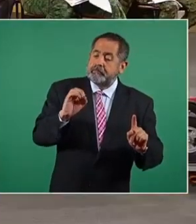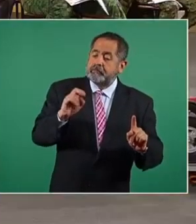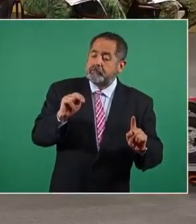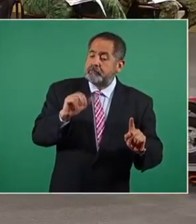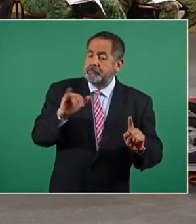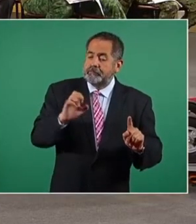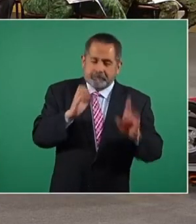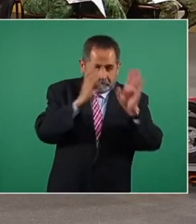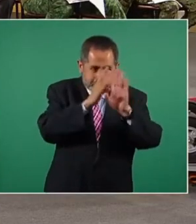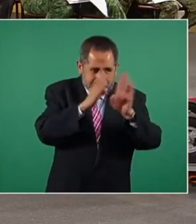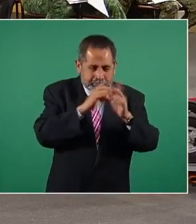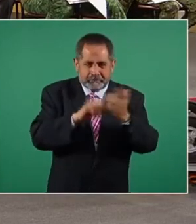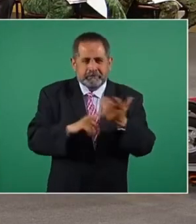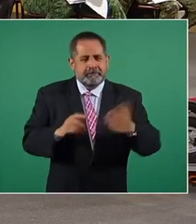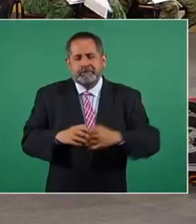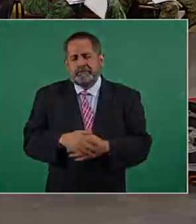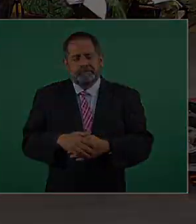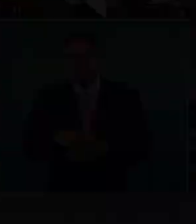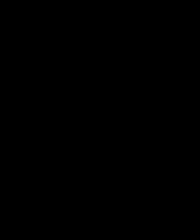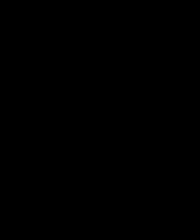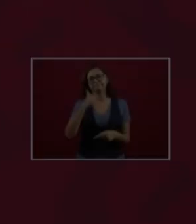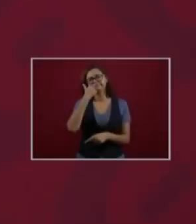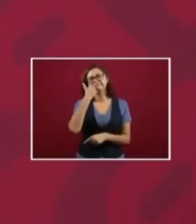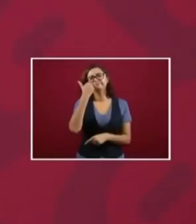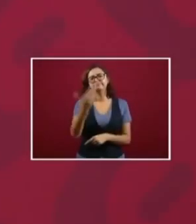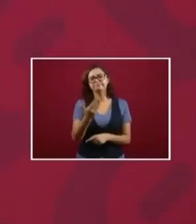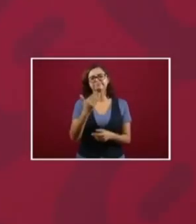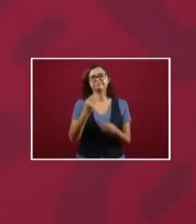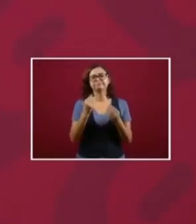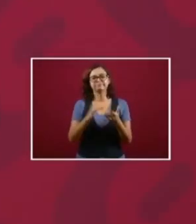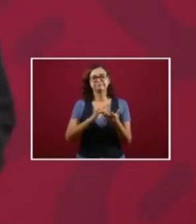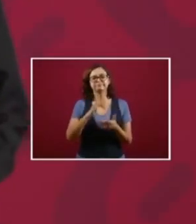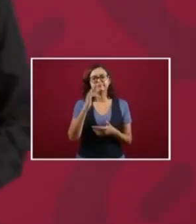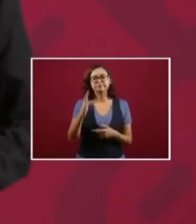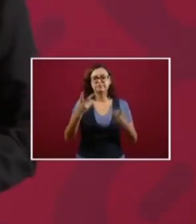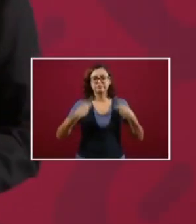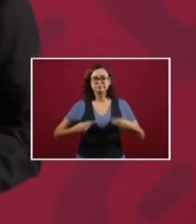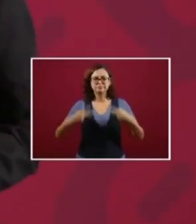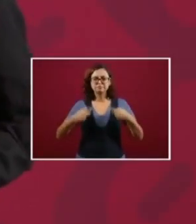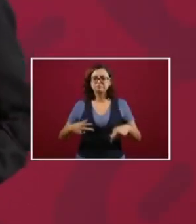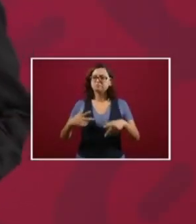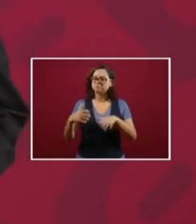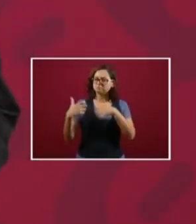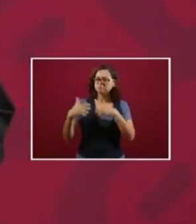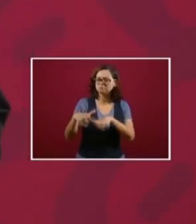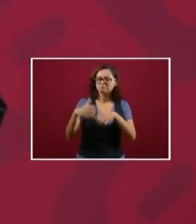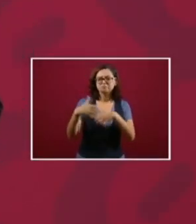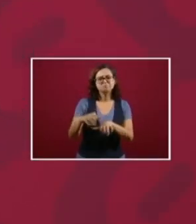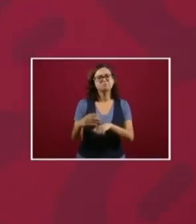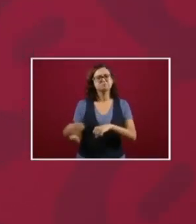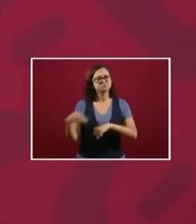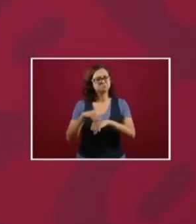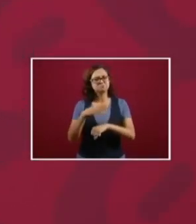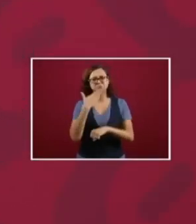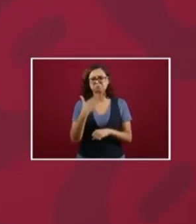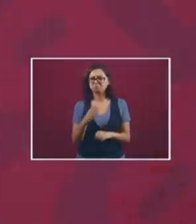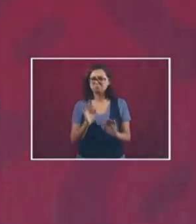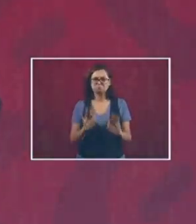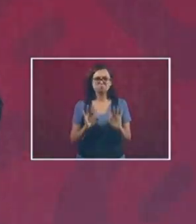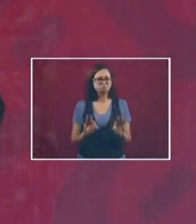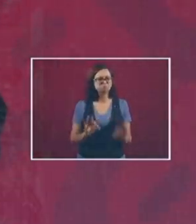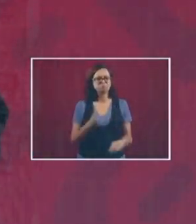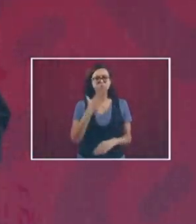se siga con la investigación. El actual presidente de México, Andrés Manuel López Obrador, y su